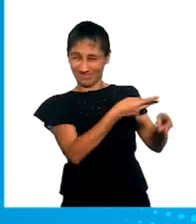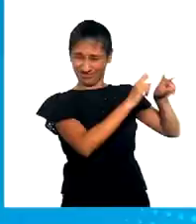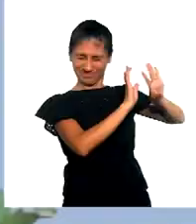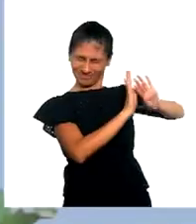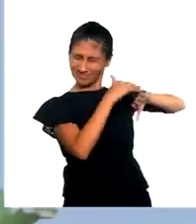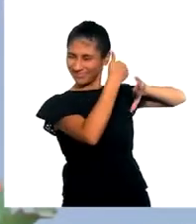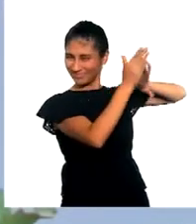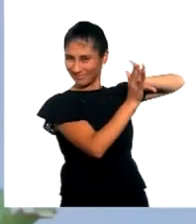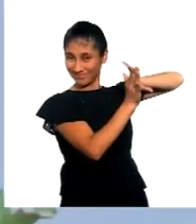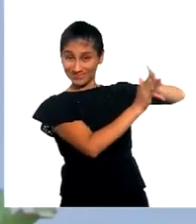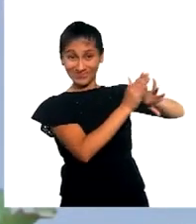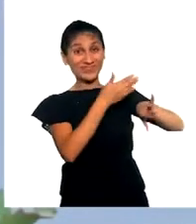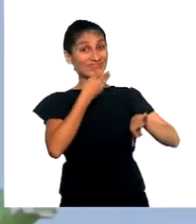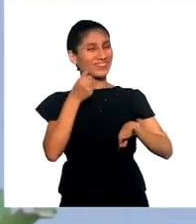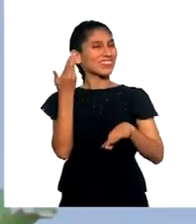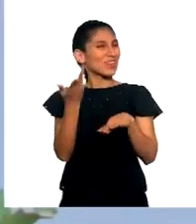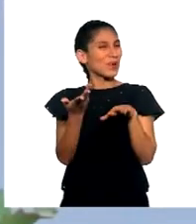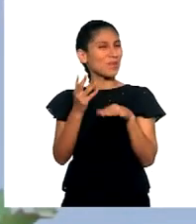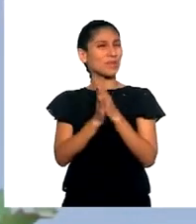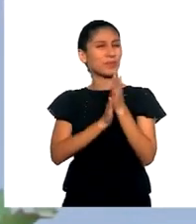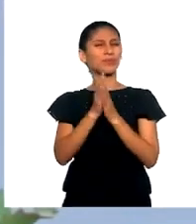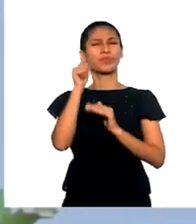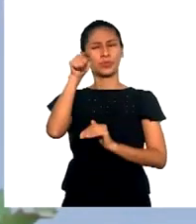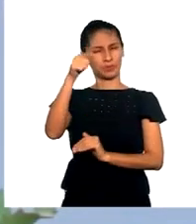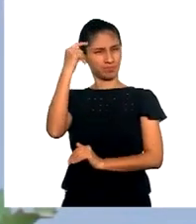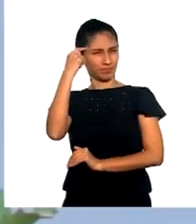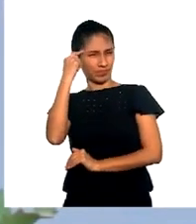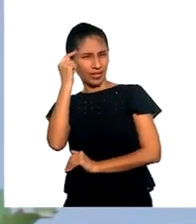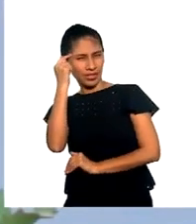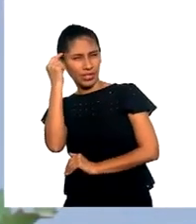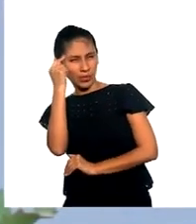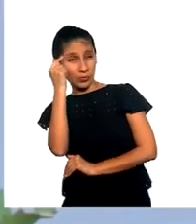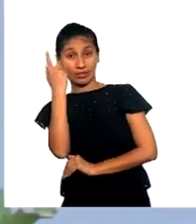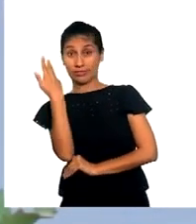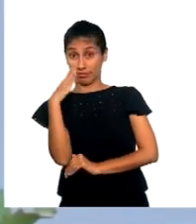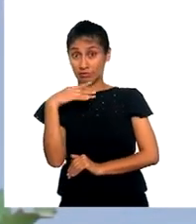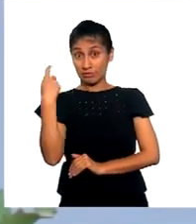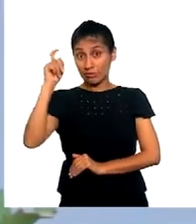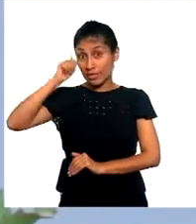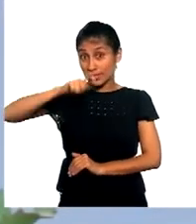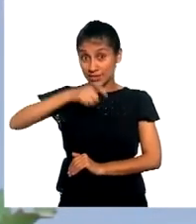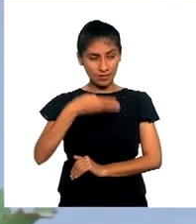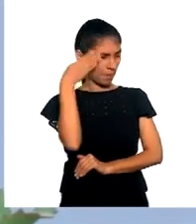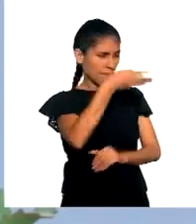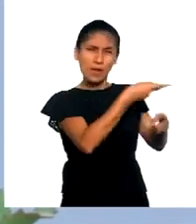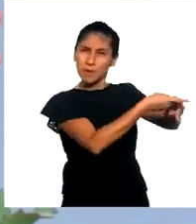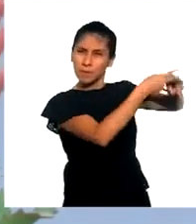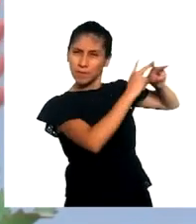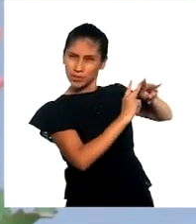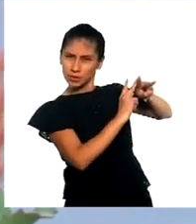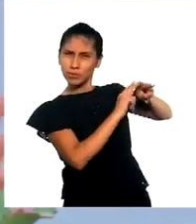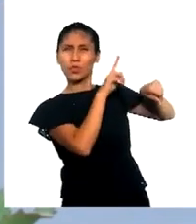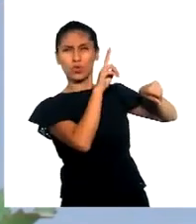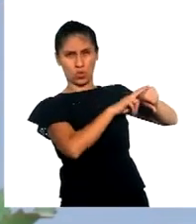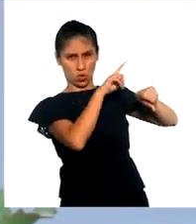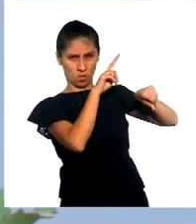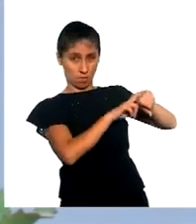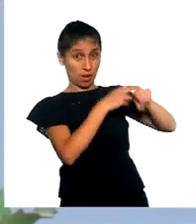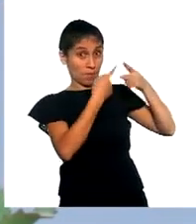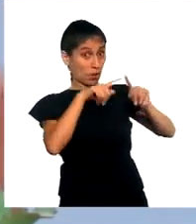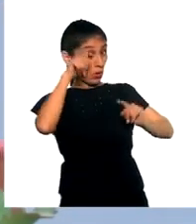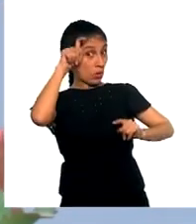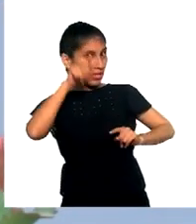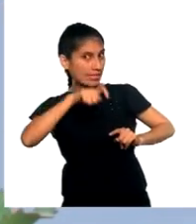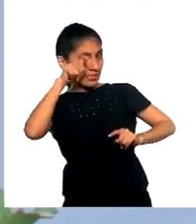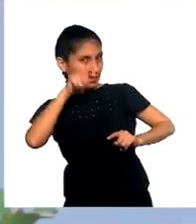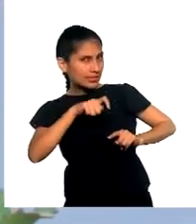tengamos presente que el crédito se debe usar solo para gastos extraordinarios es decir imprevistos importantes que